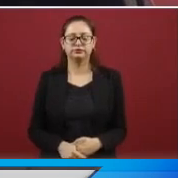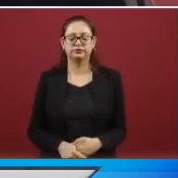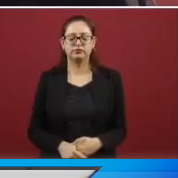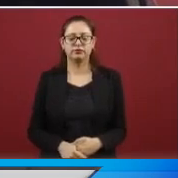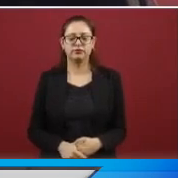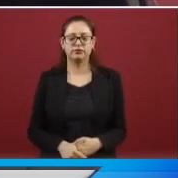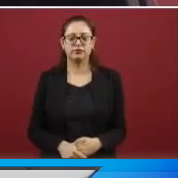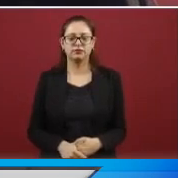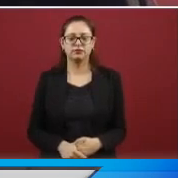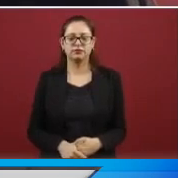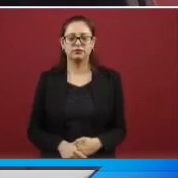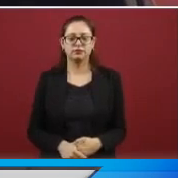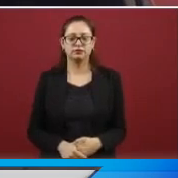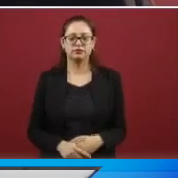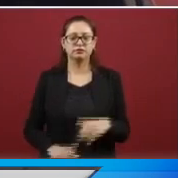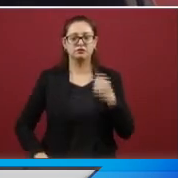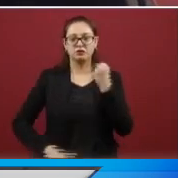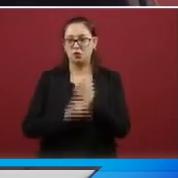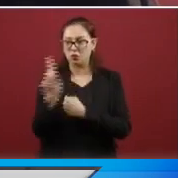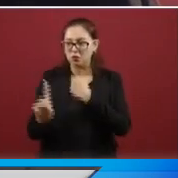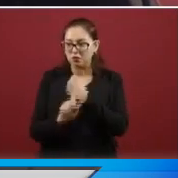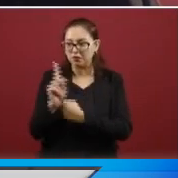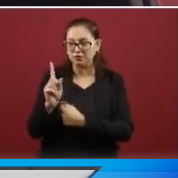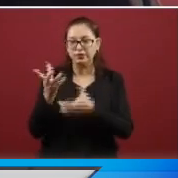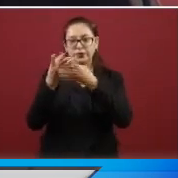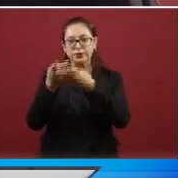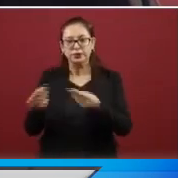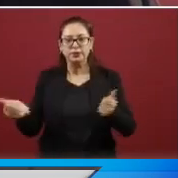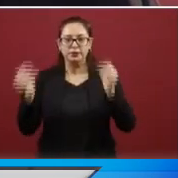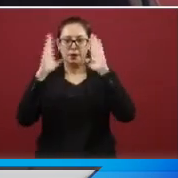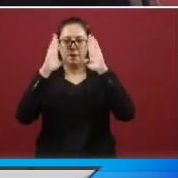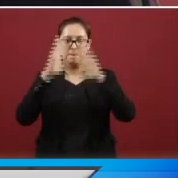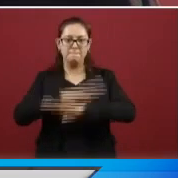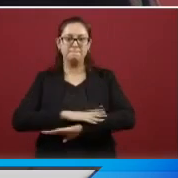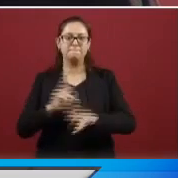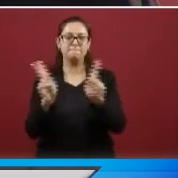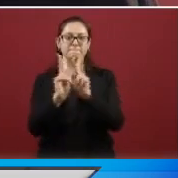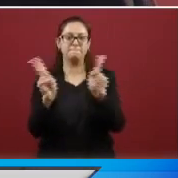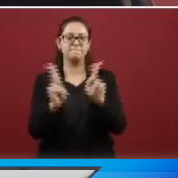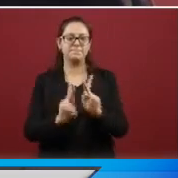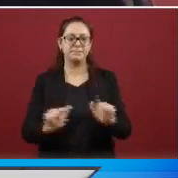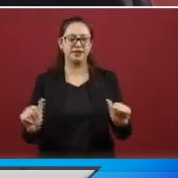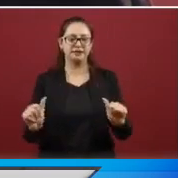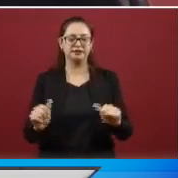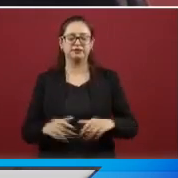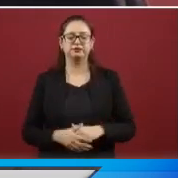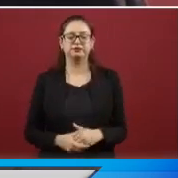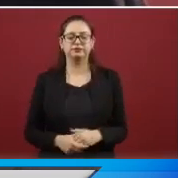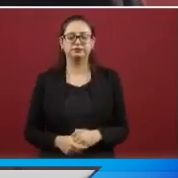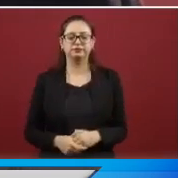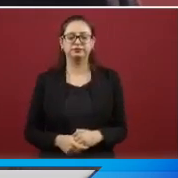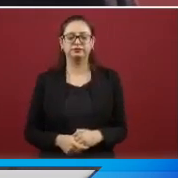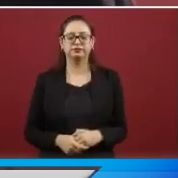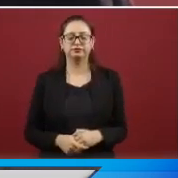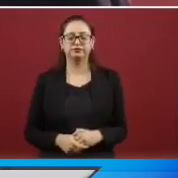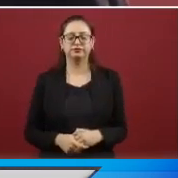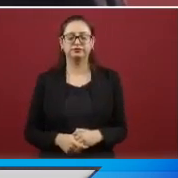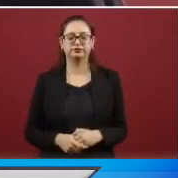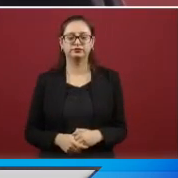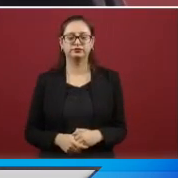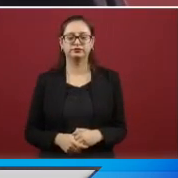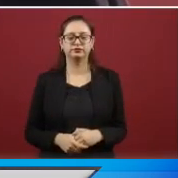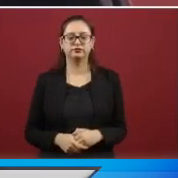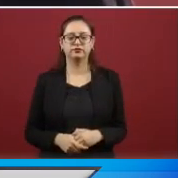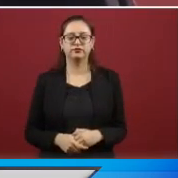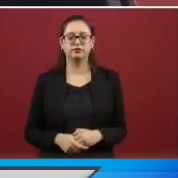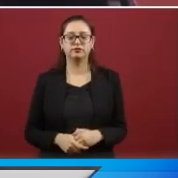la postura que manda la Constitución de México, que es la no intervención y la autodeterminación de los pueblos y solución pacífica en los